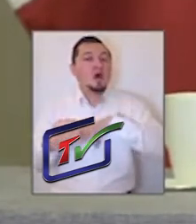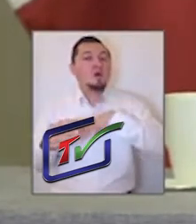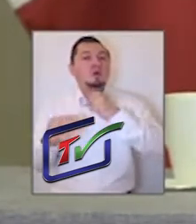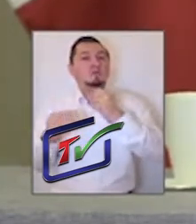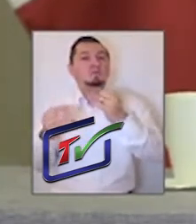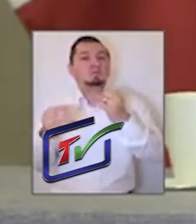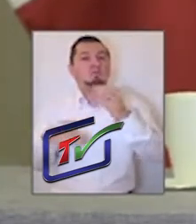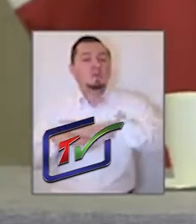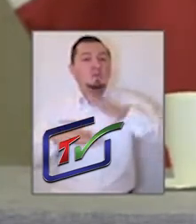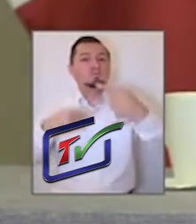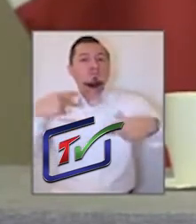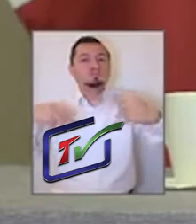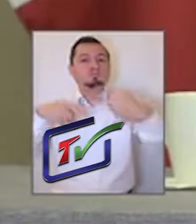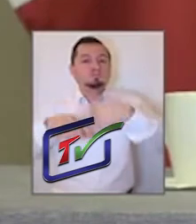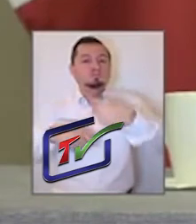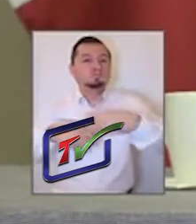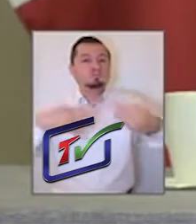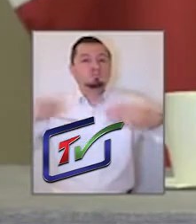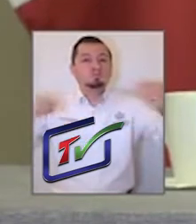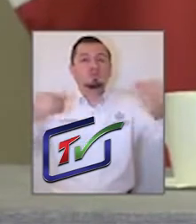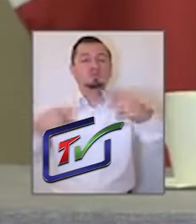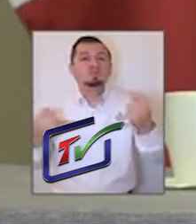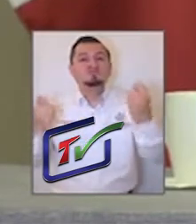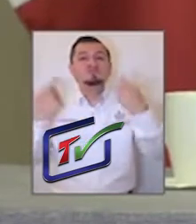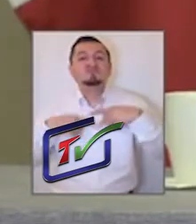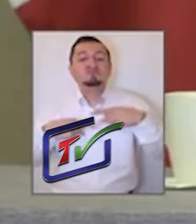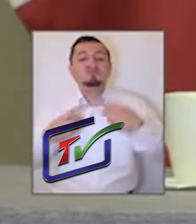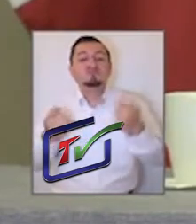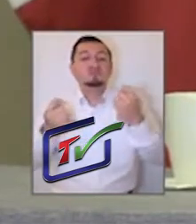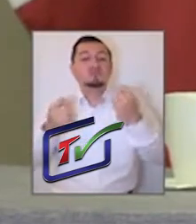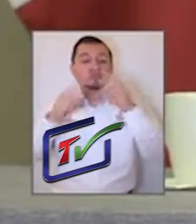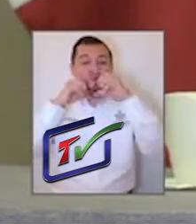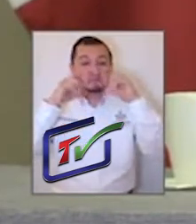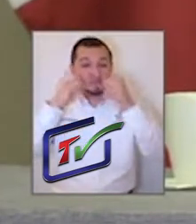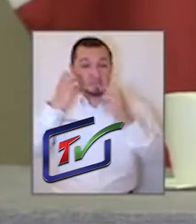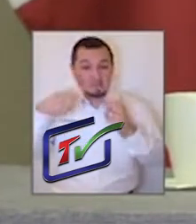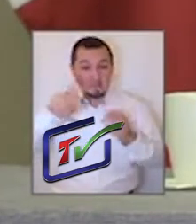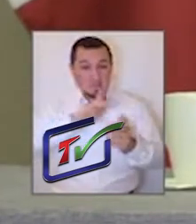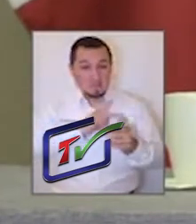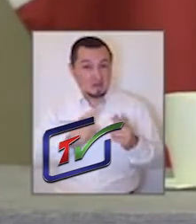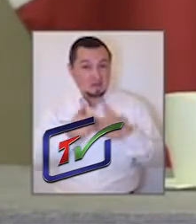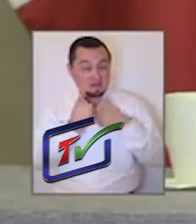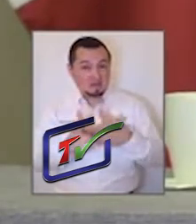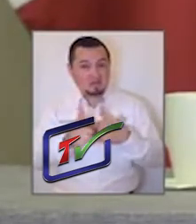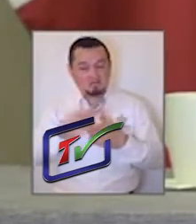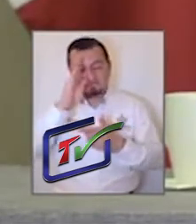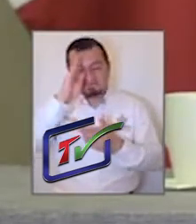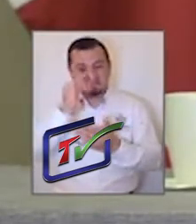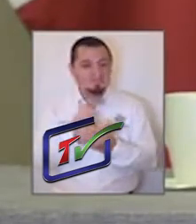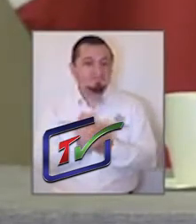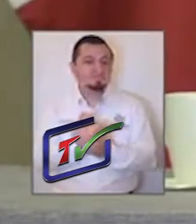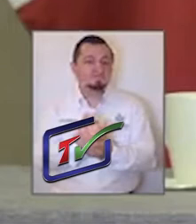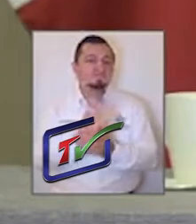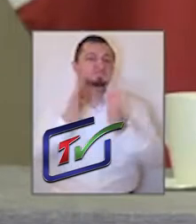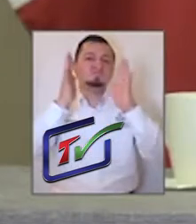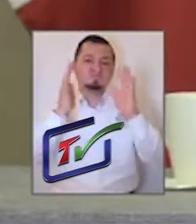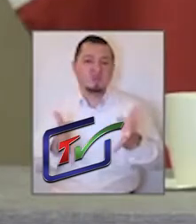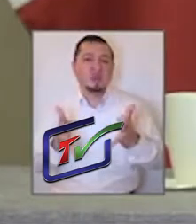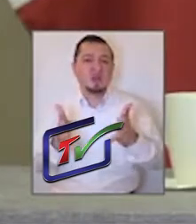diferentes y varias sesiones de trabajo y hemos tomado la determinación de que llegó el momento